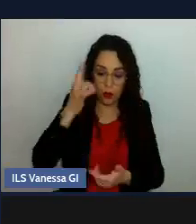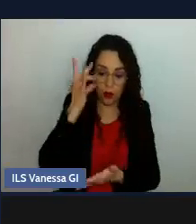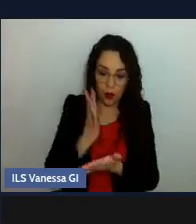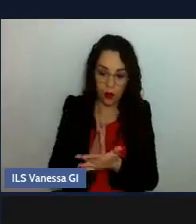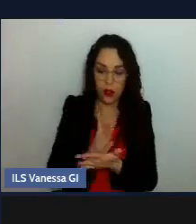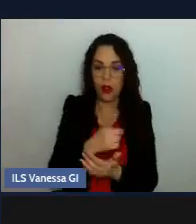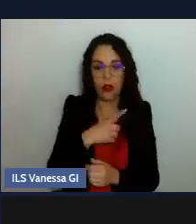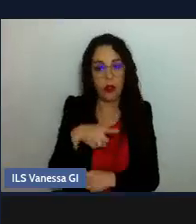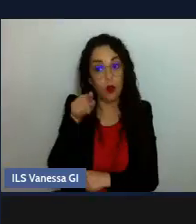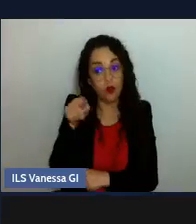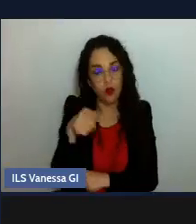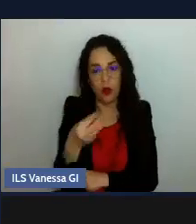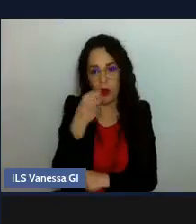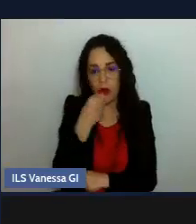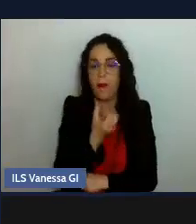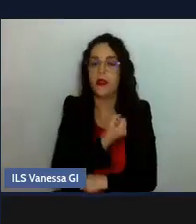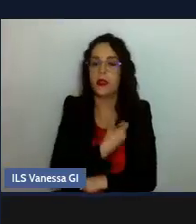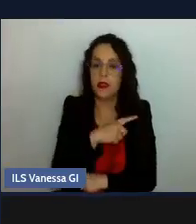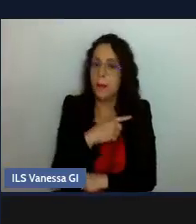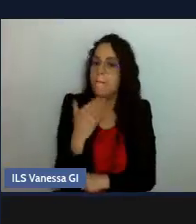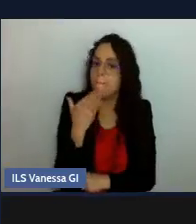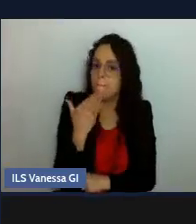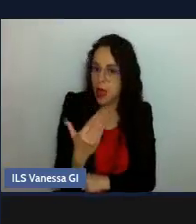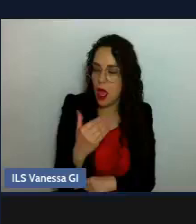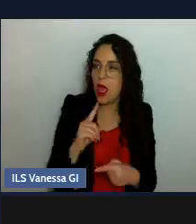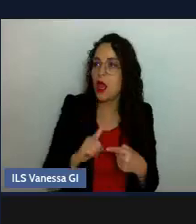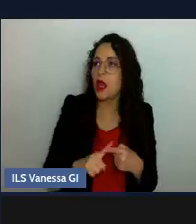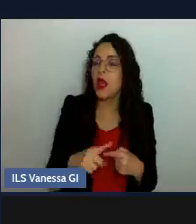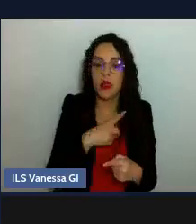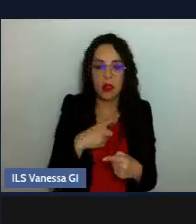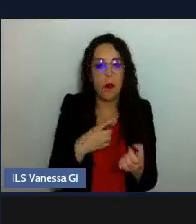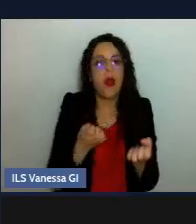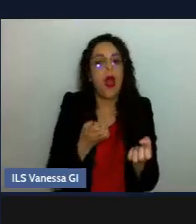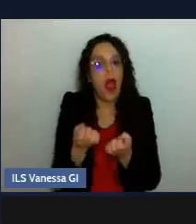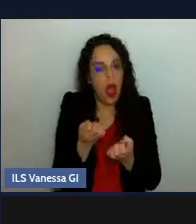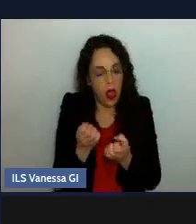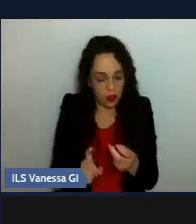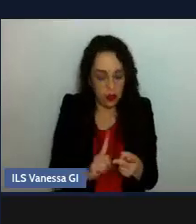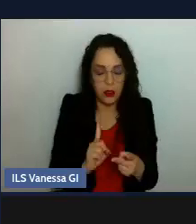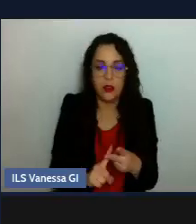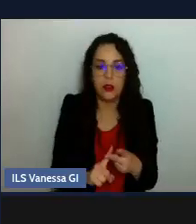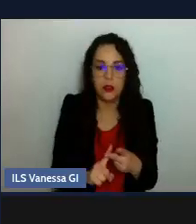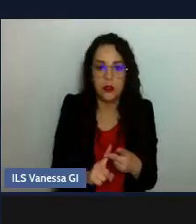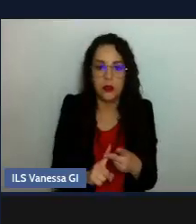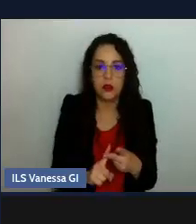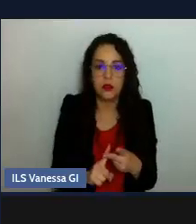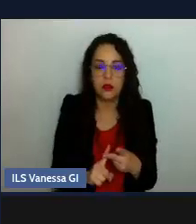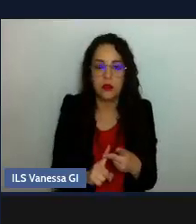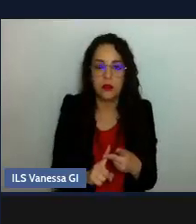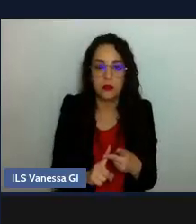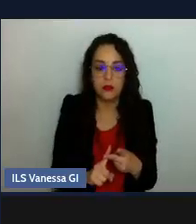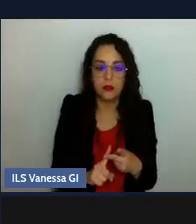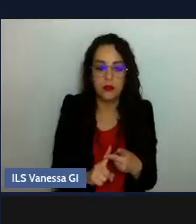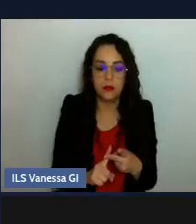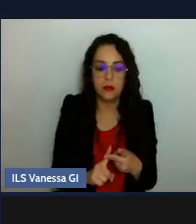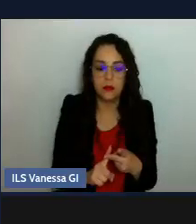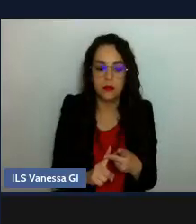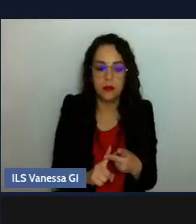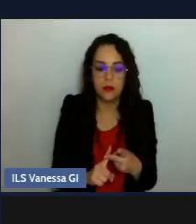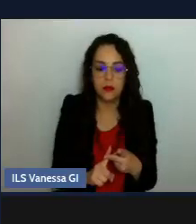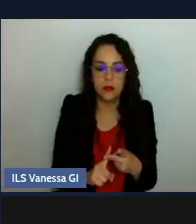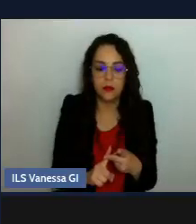alimentación, haz ejercicio, sino también entiende que hay necesidades a